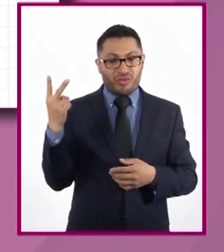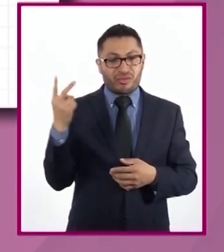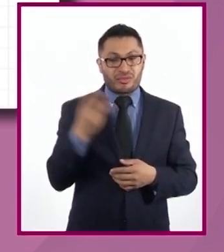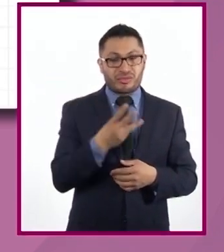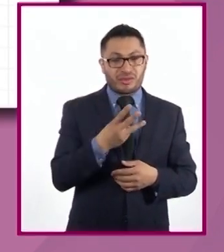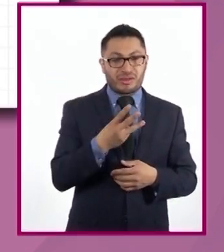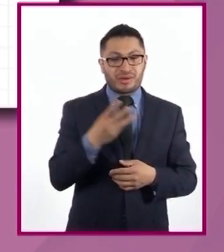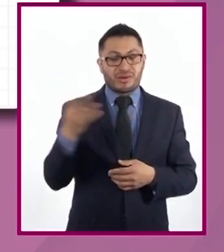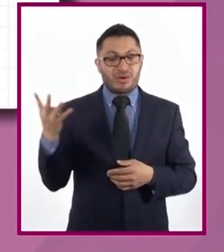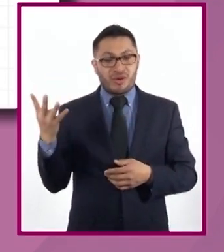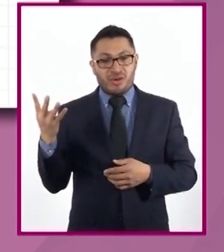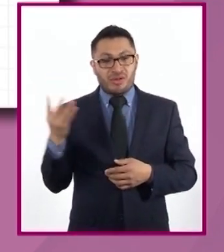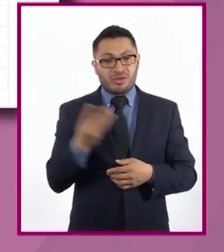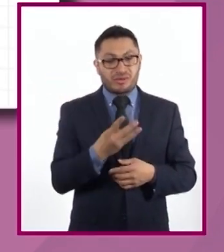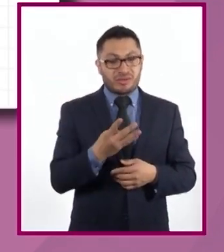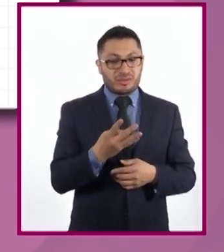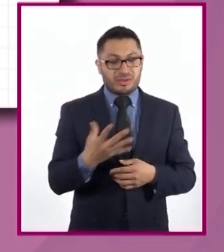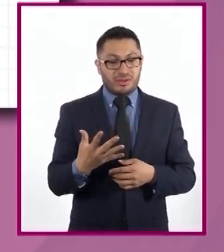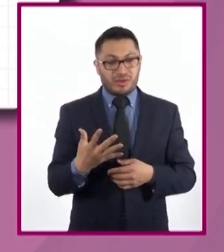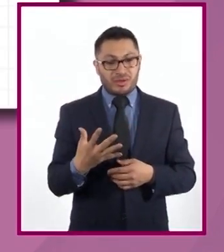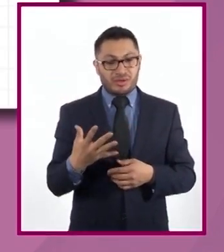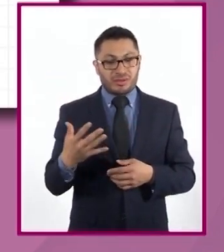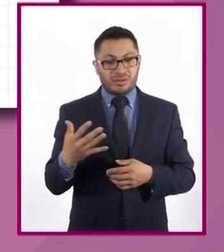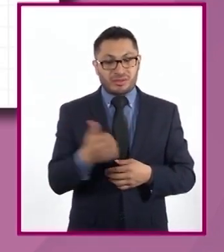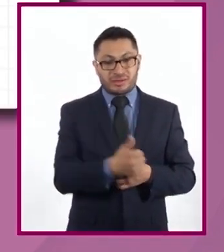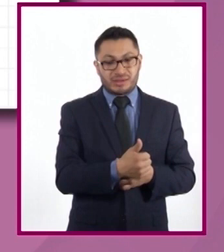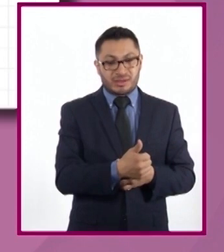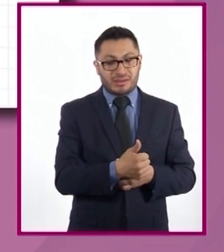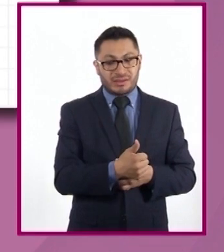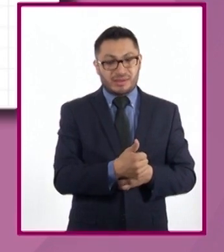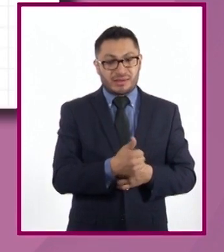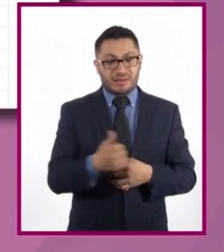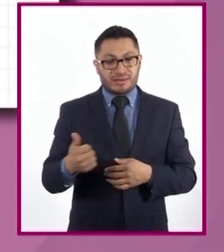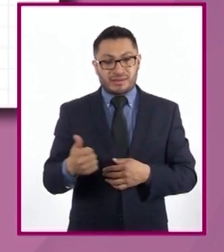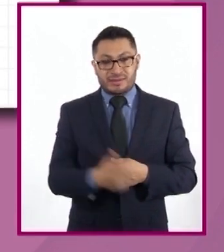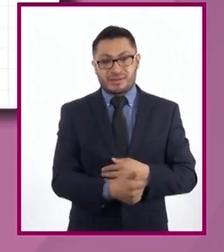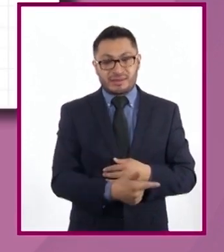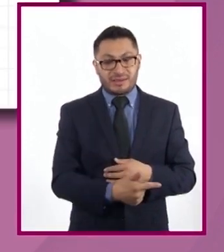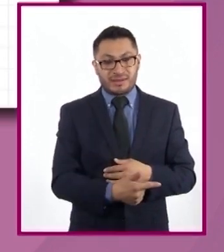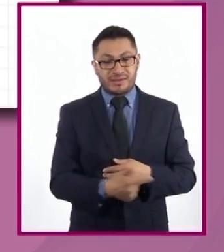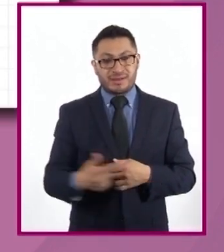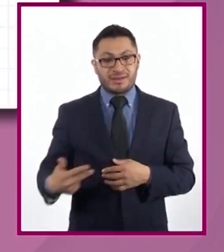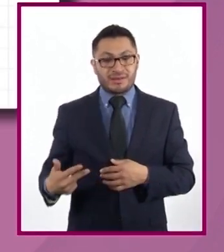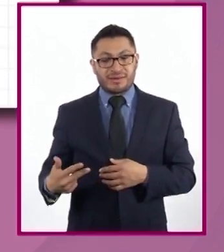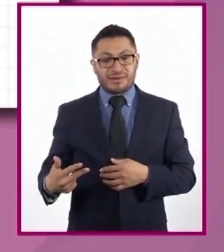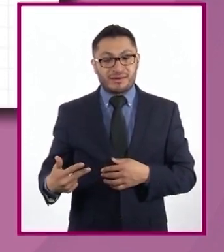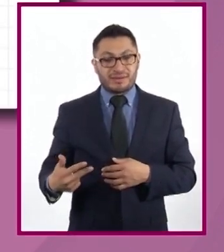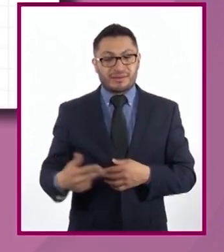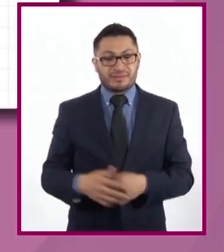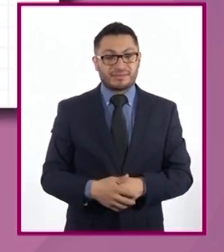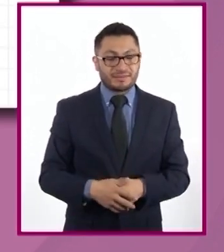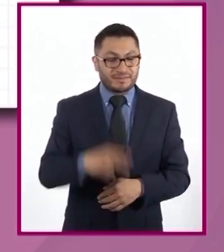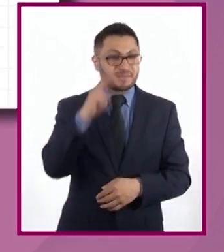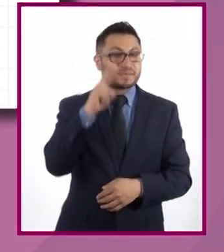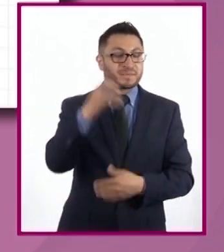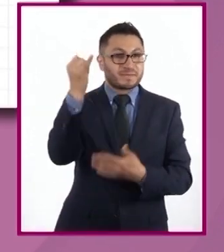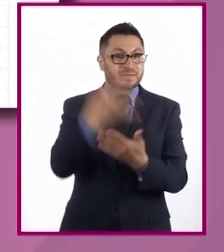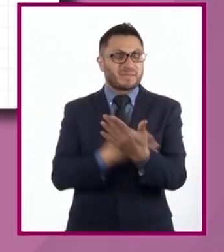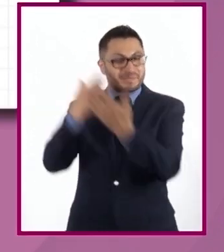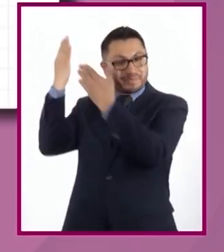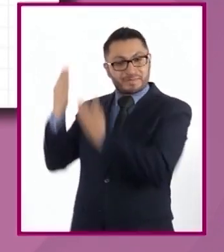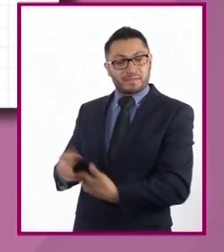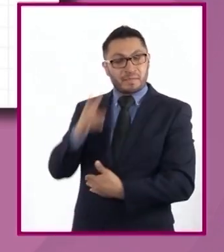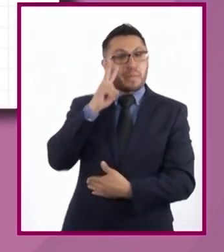3, 4, 5, 6, 7, 8. Mira la imagen con